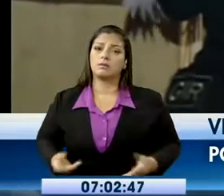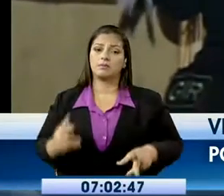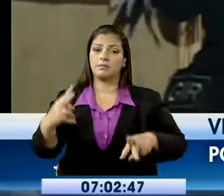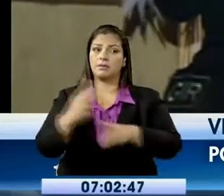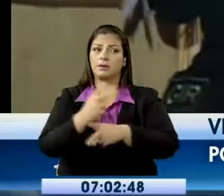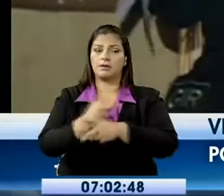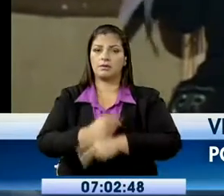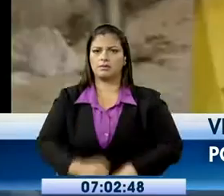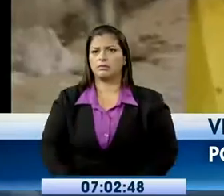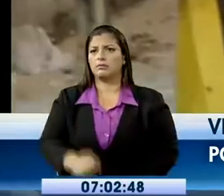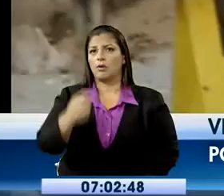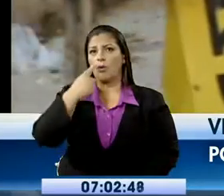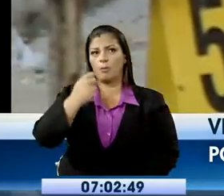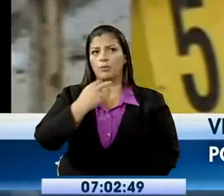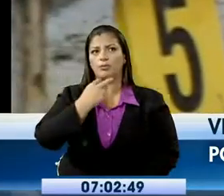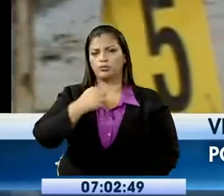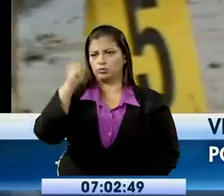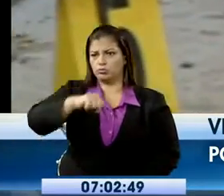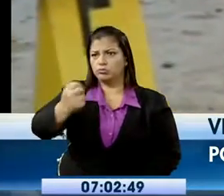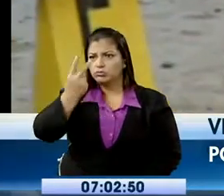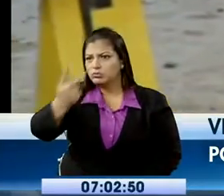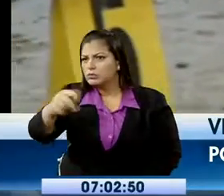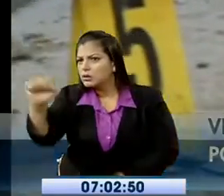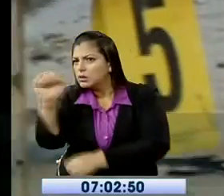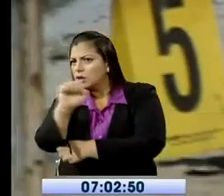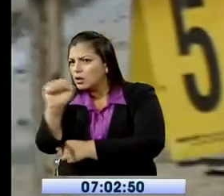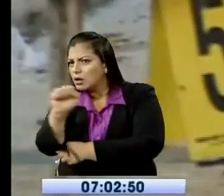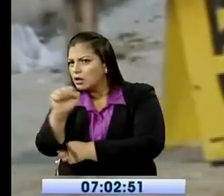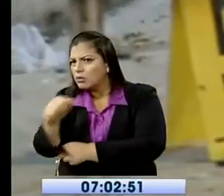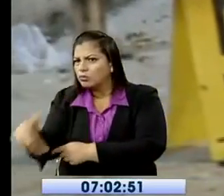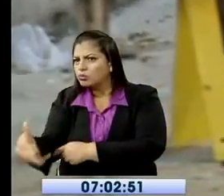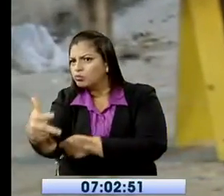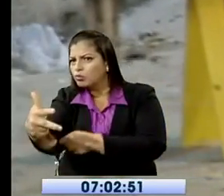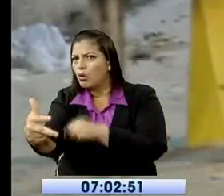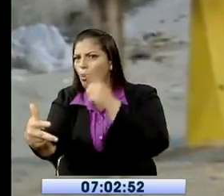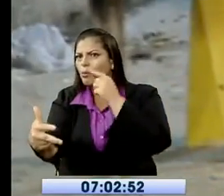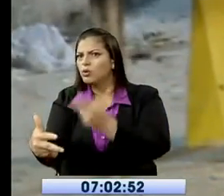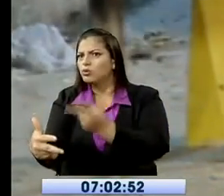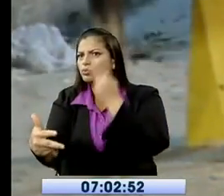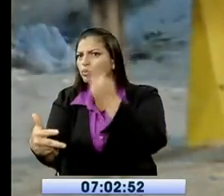Dos. Informó Jorge Salazar.